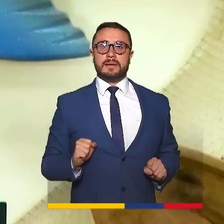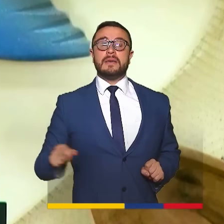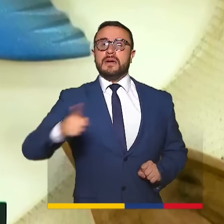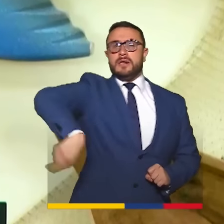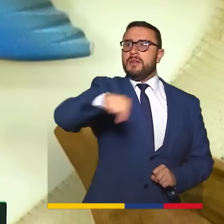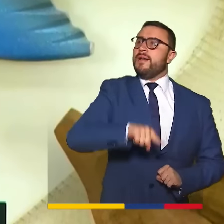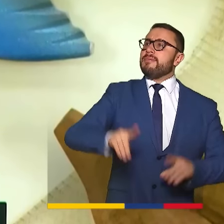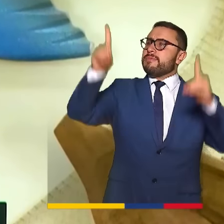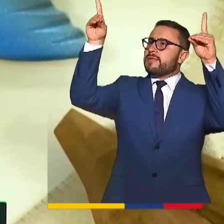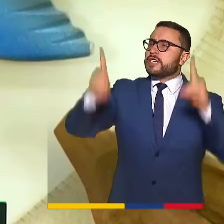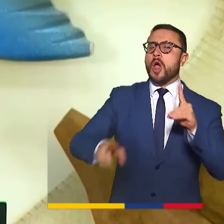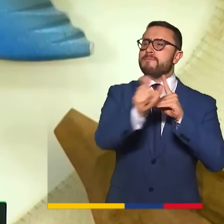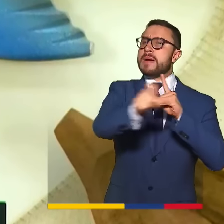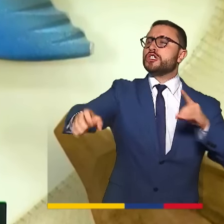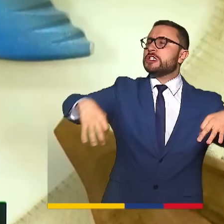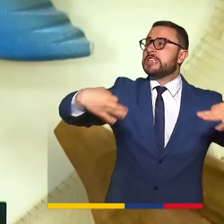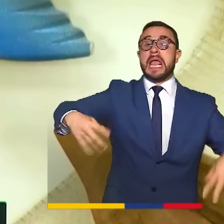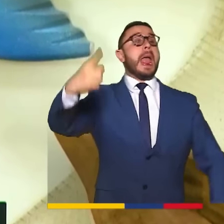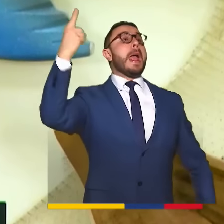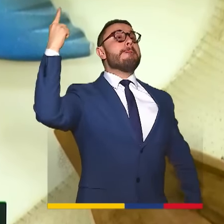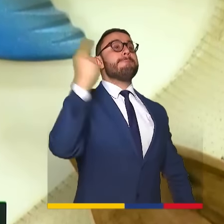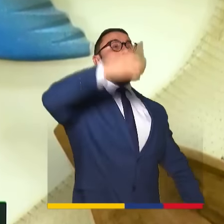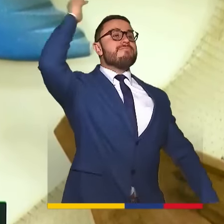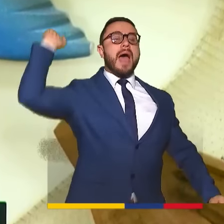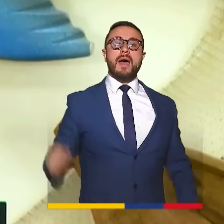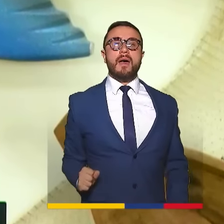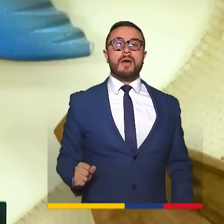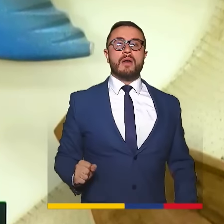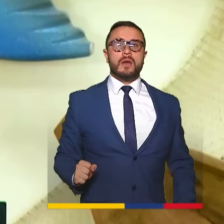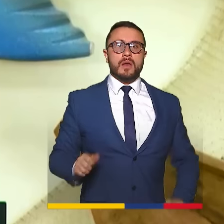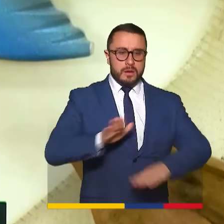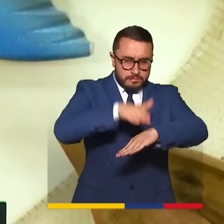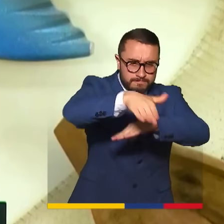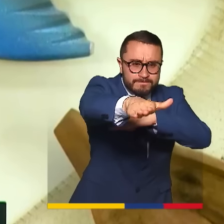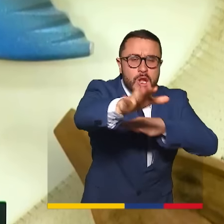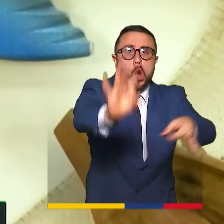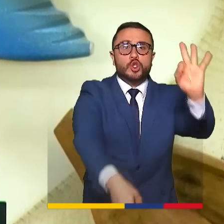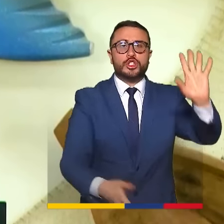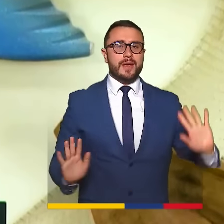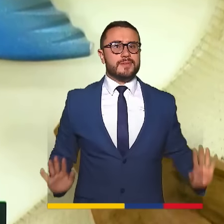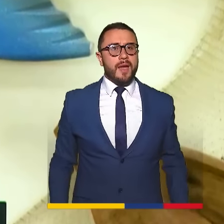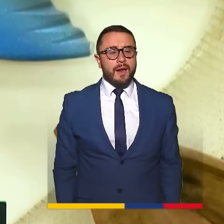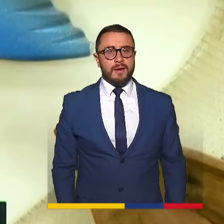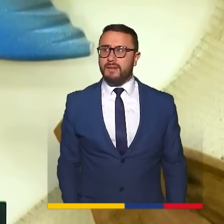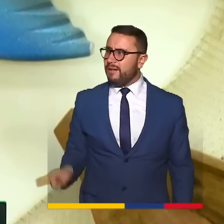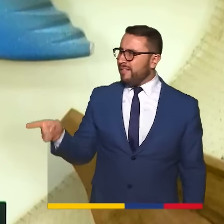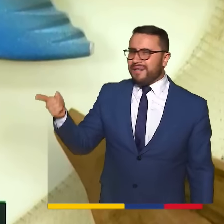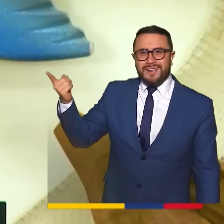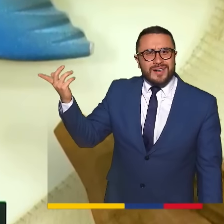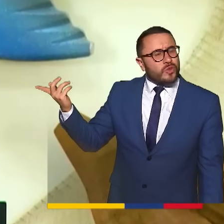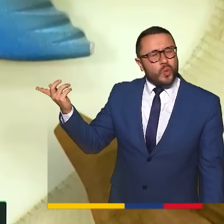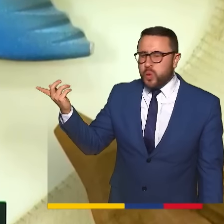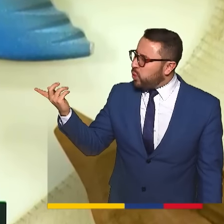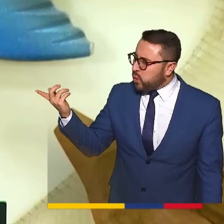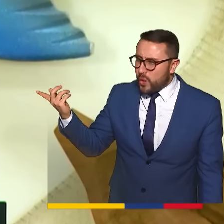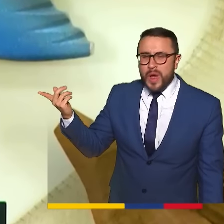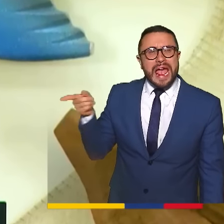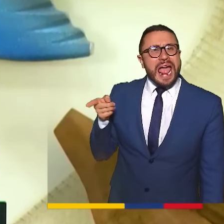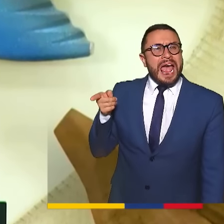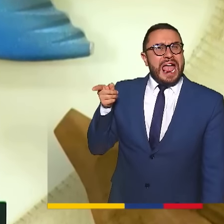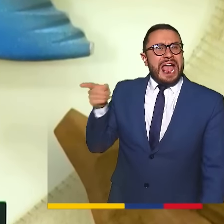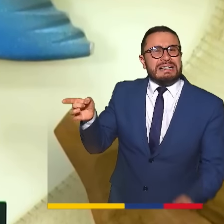las decisiones sobre nuestro pueblo y condenarlo a la injusticia. Hay que